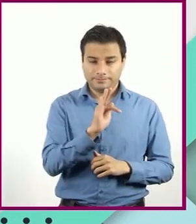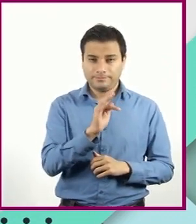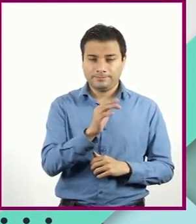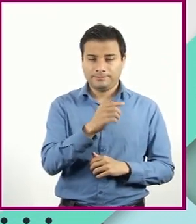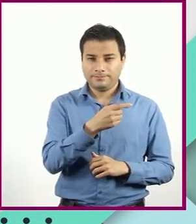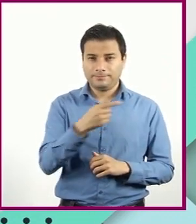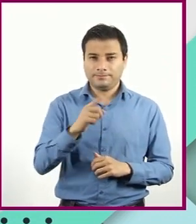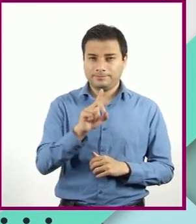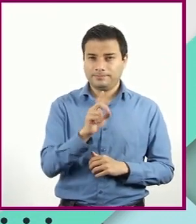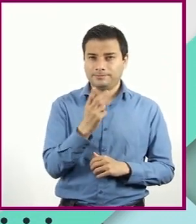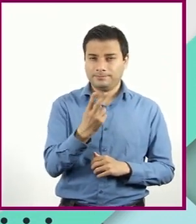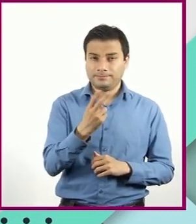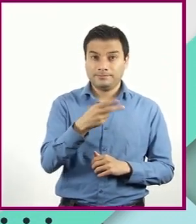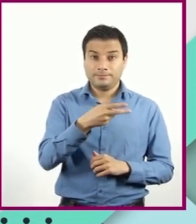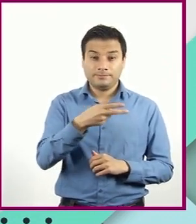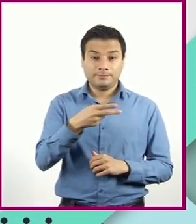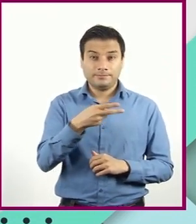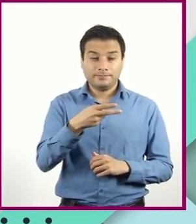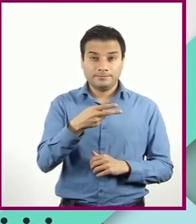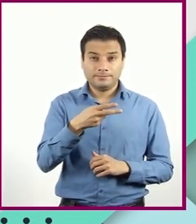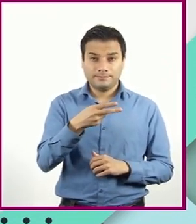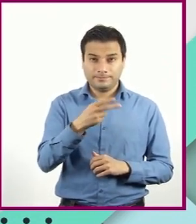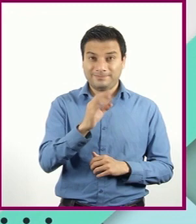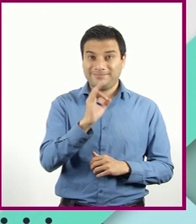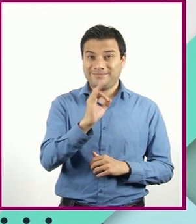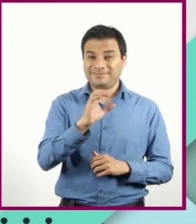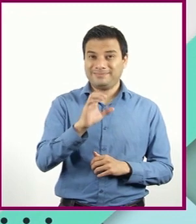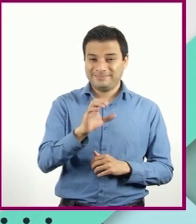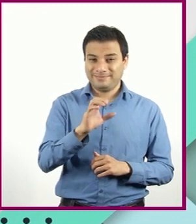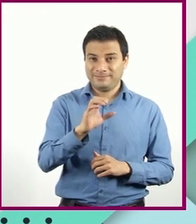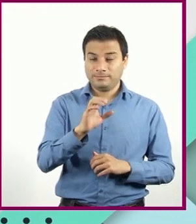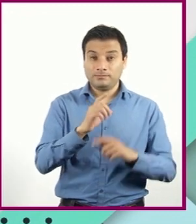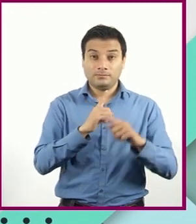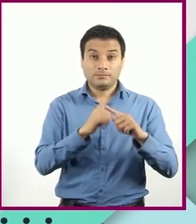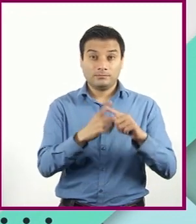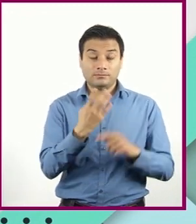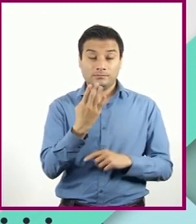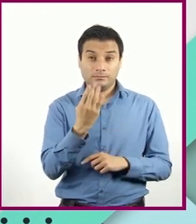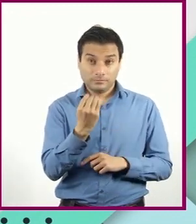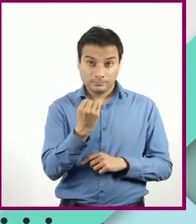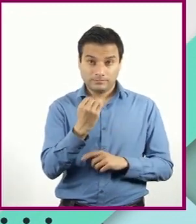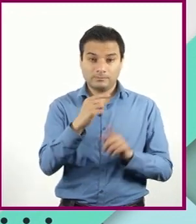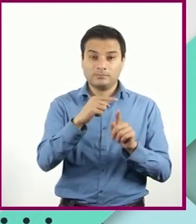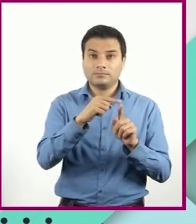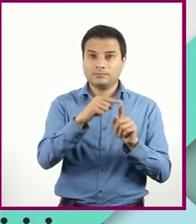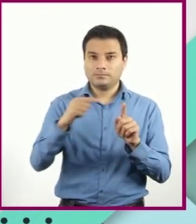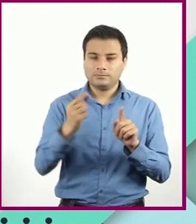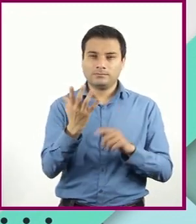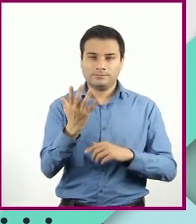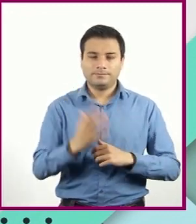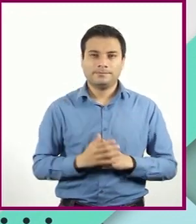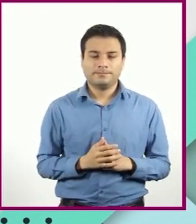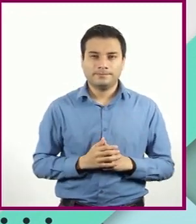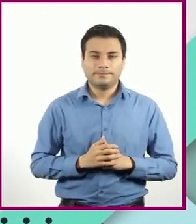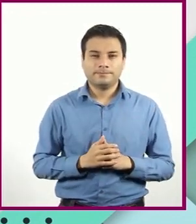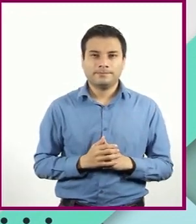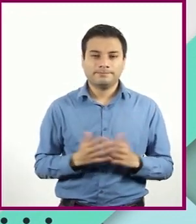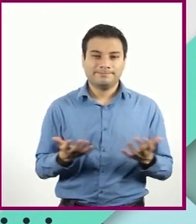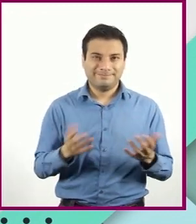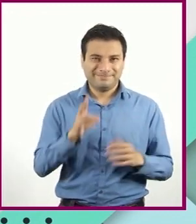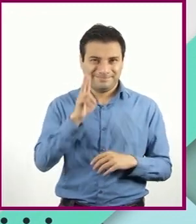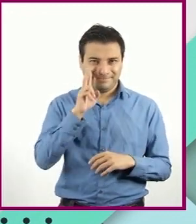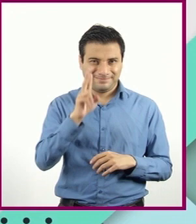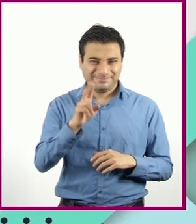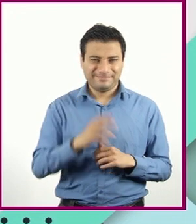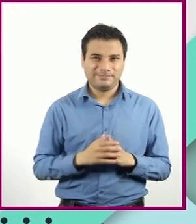menos 32 es igual a grados centígrados por el factor 9 sobre 5. Vemos que el término